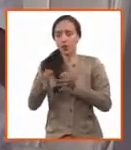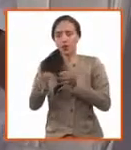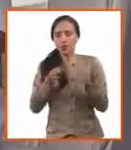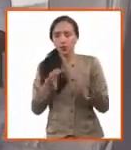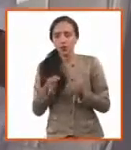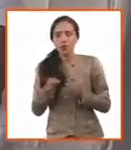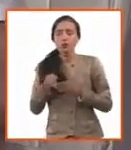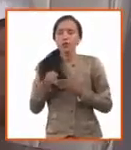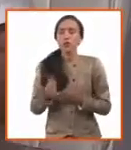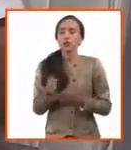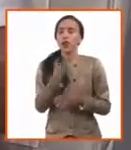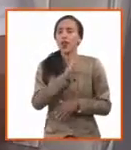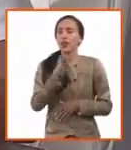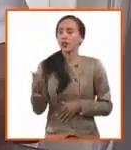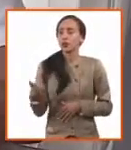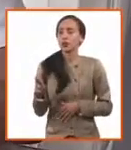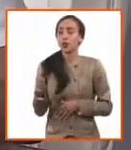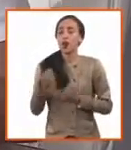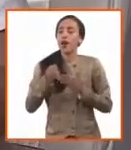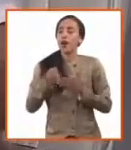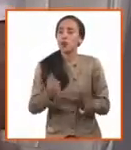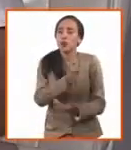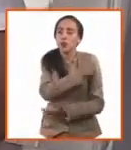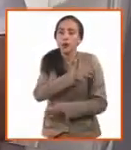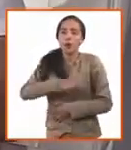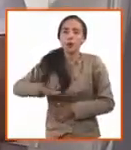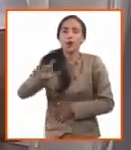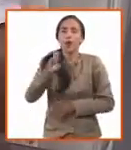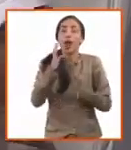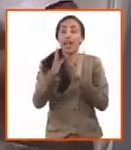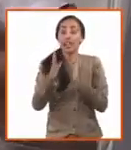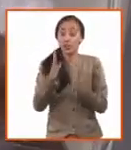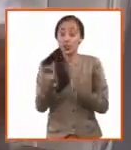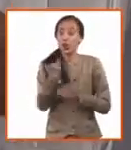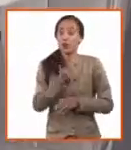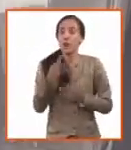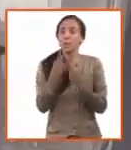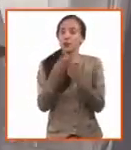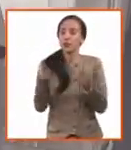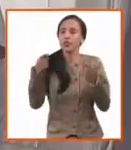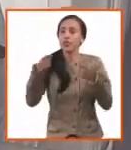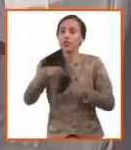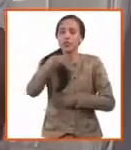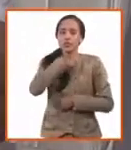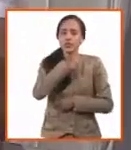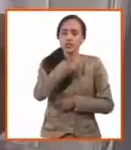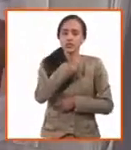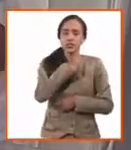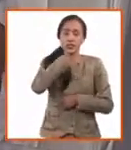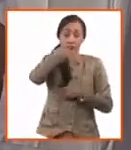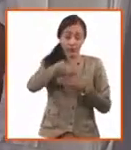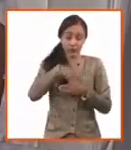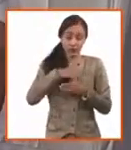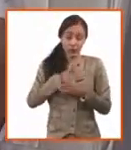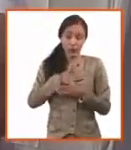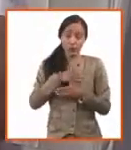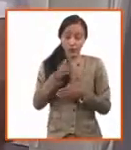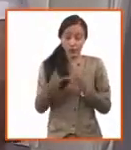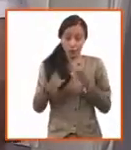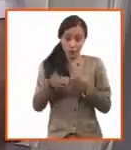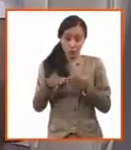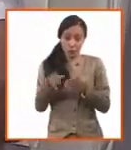revolución, que es parte del pueblo y que es una categoría profesional, es una categoría más y que tiene que sentirse parte de la clase trabajadora. Entonces, en ese